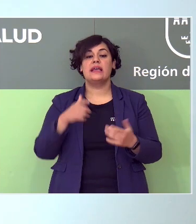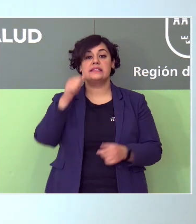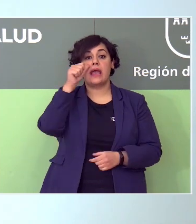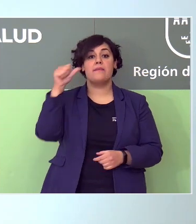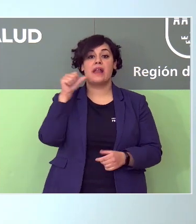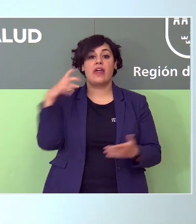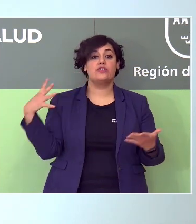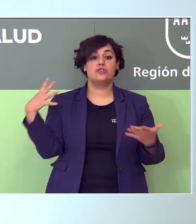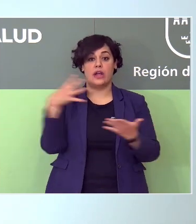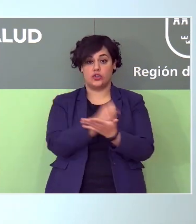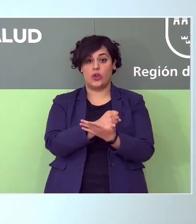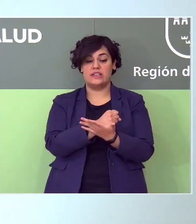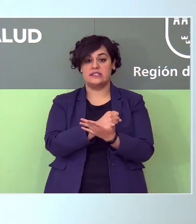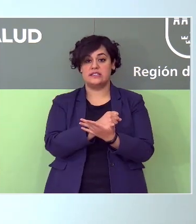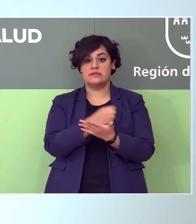embarazadas